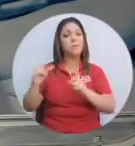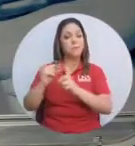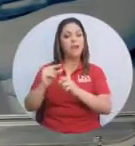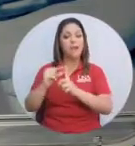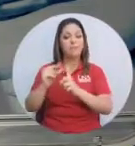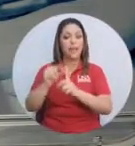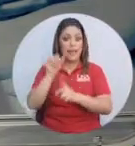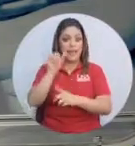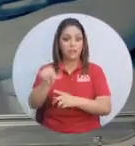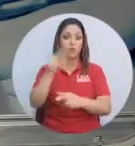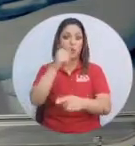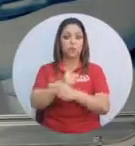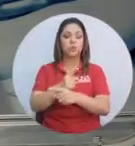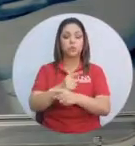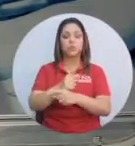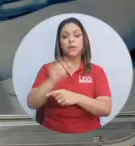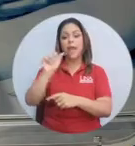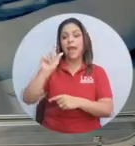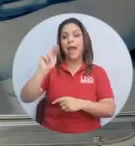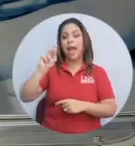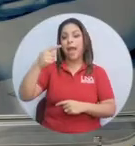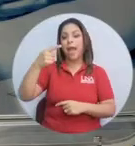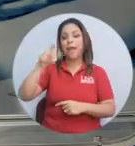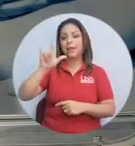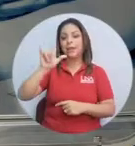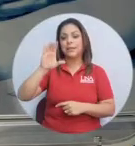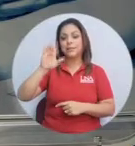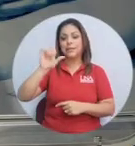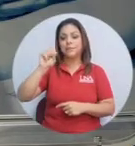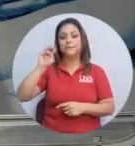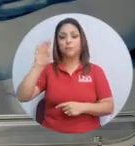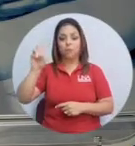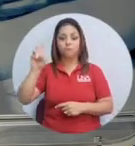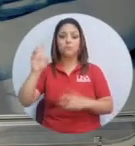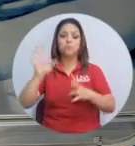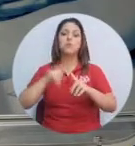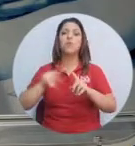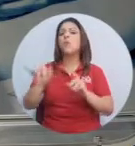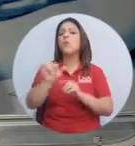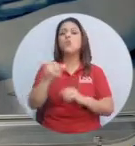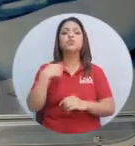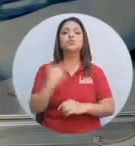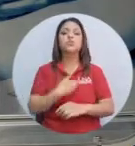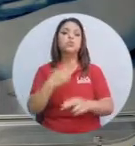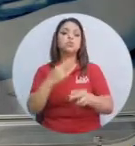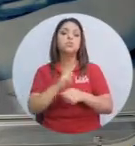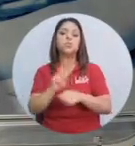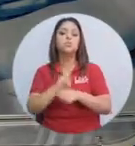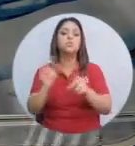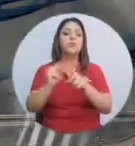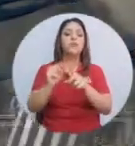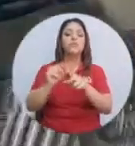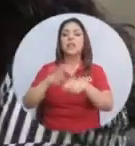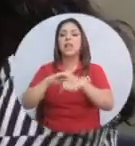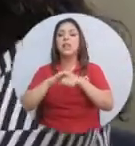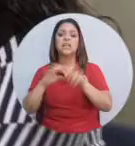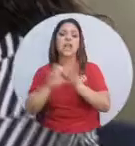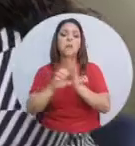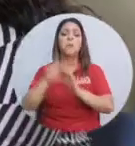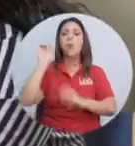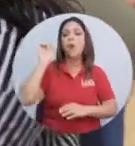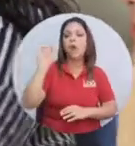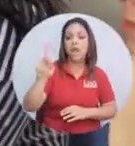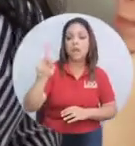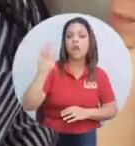aceptada es esa, es un anglicismo. Está bien, pero así como nosotros decimos ok, hello, y utilizamos algunas